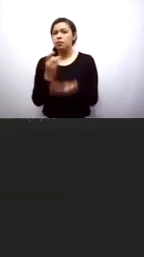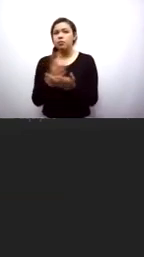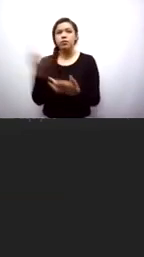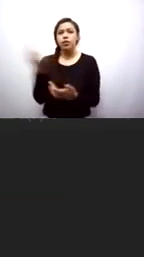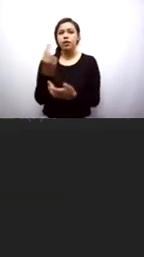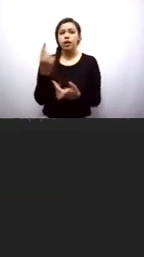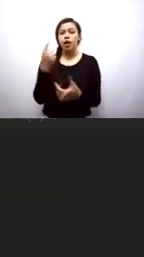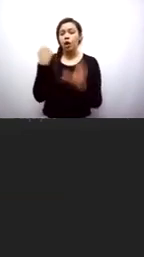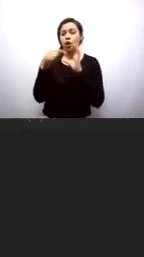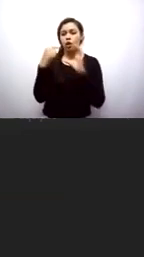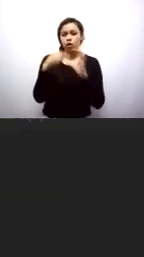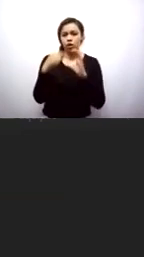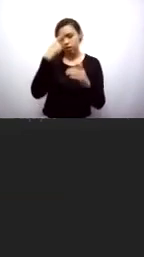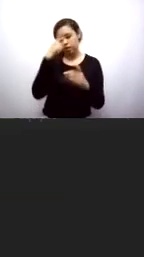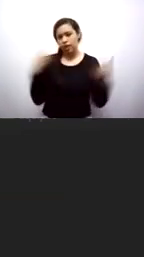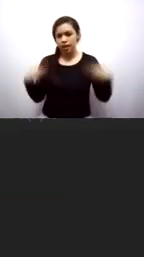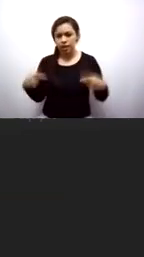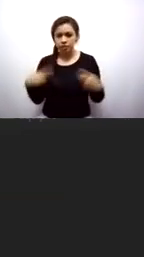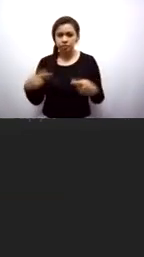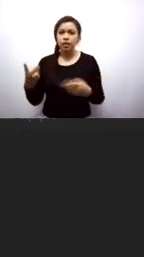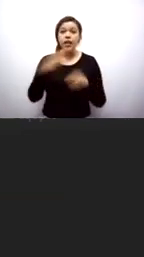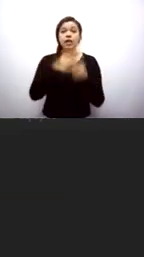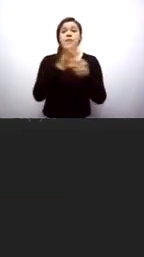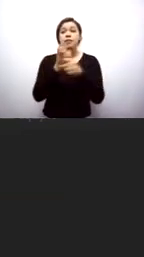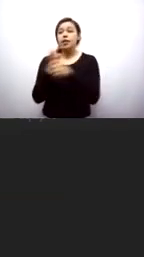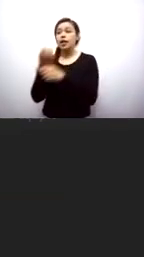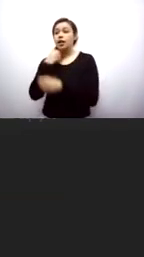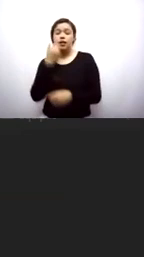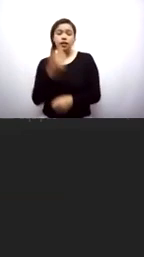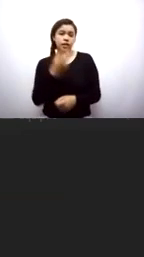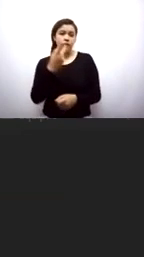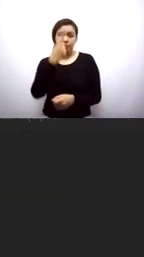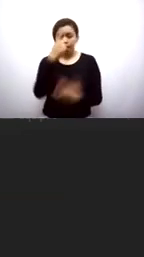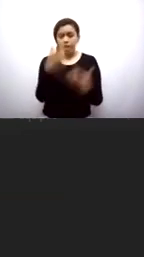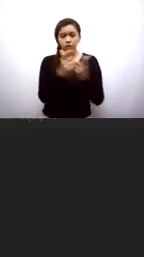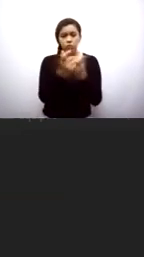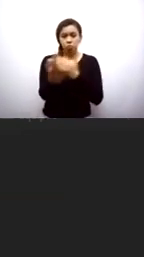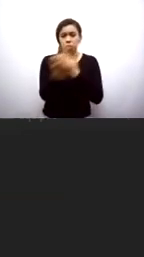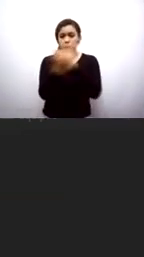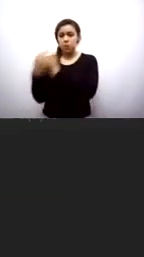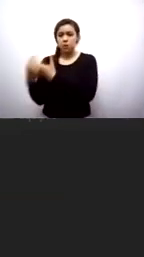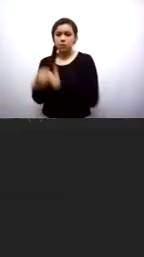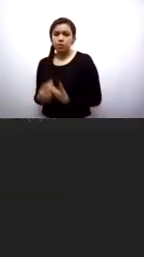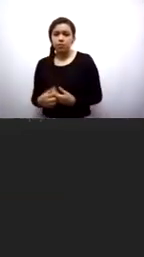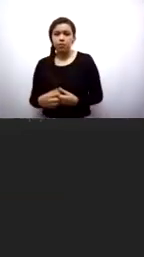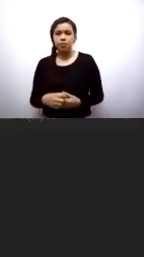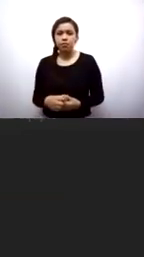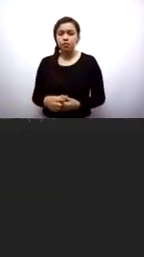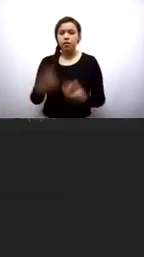correos de las personas a las que deseas invitar a tu grupo. Vamos a hacerlo un poquito más